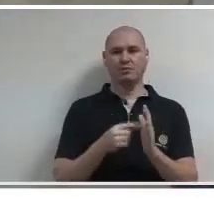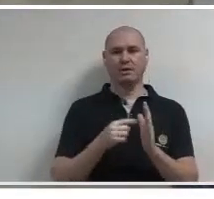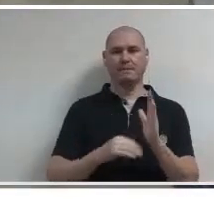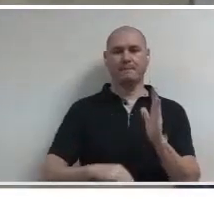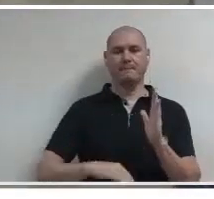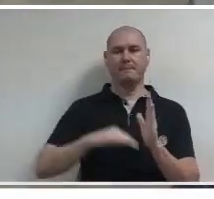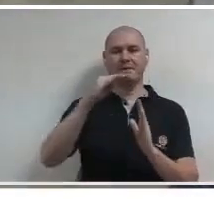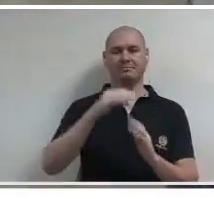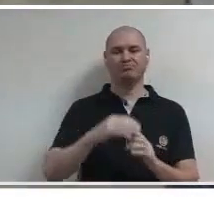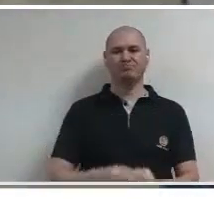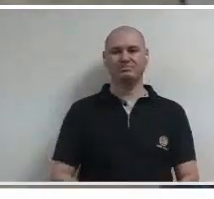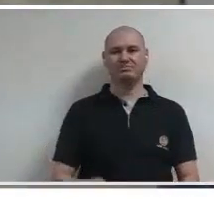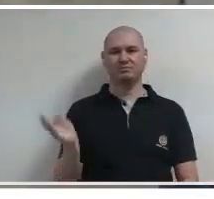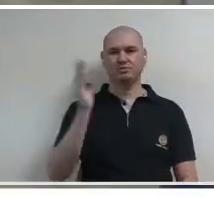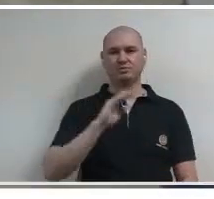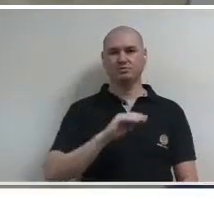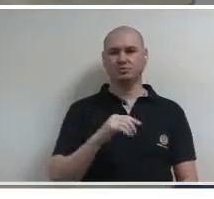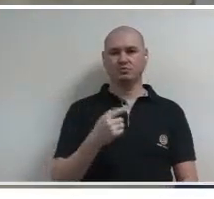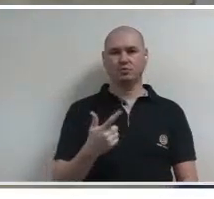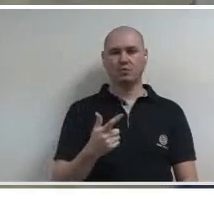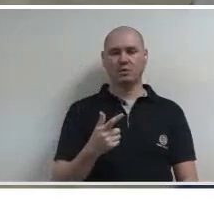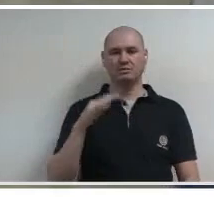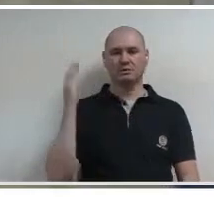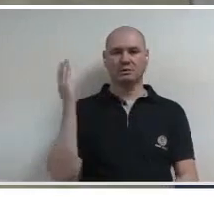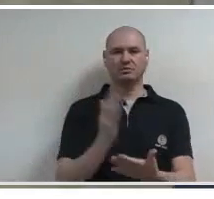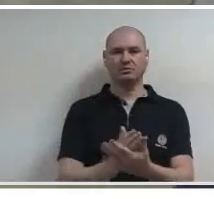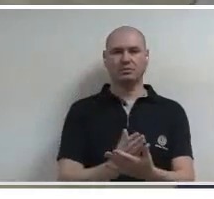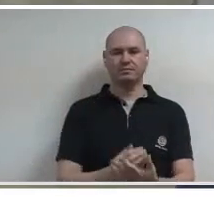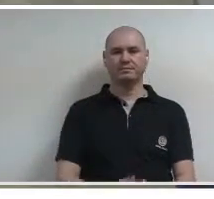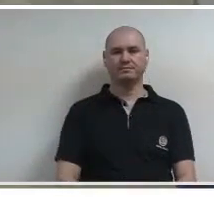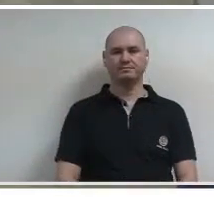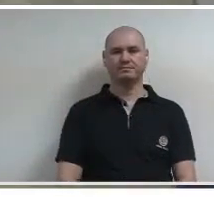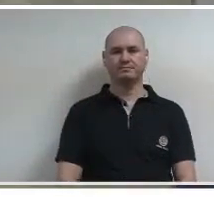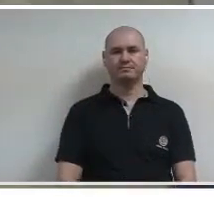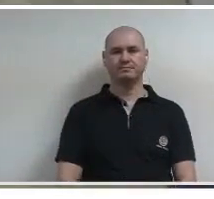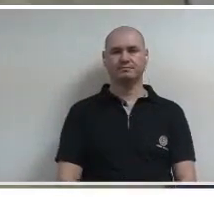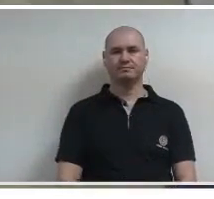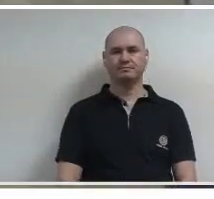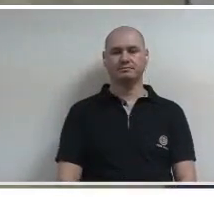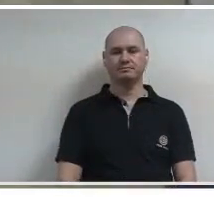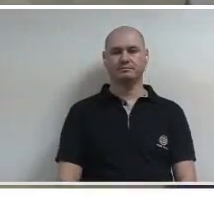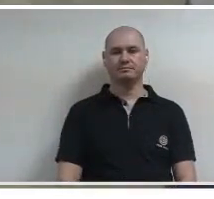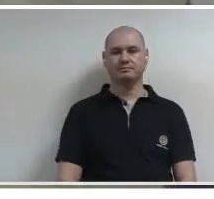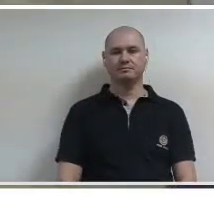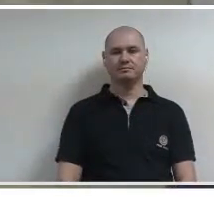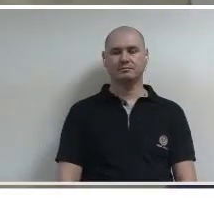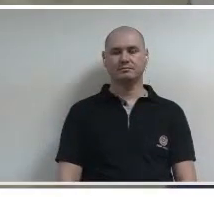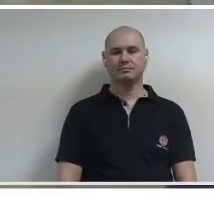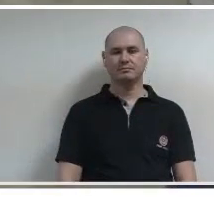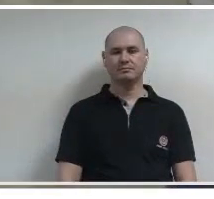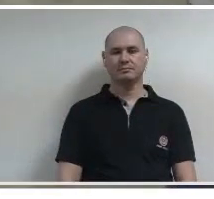una pecargo, ve, hay puntaje de TV a hoy. Naipori, queja y subí, a Noña Sancionaya.